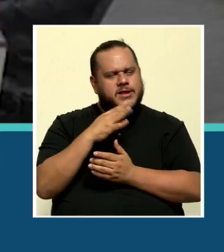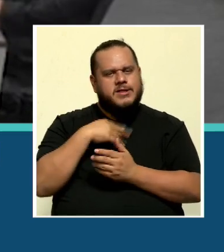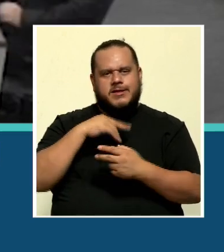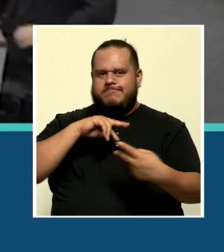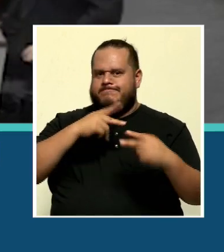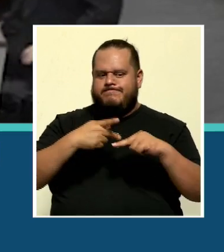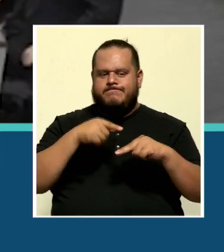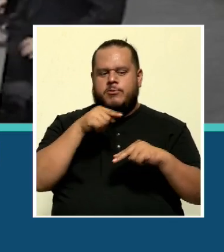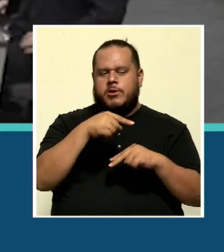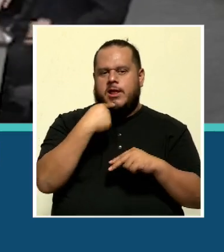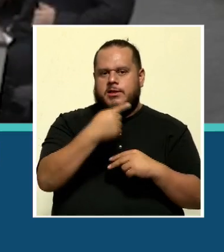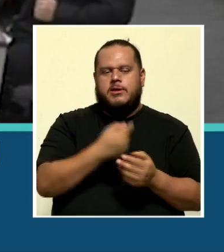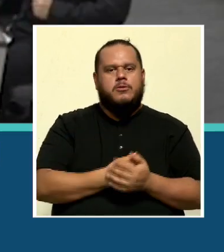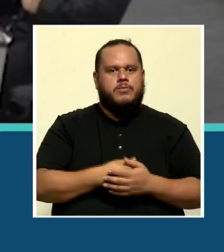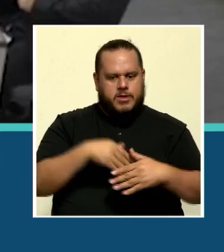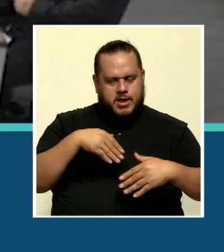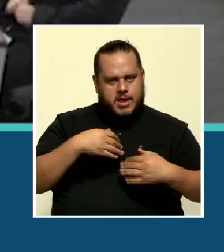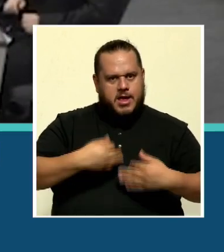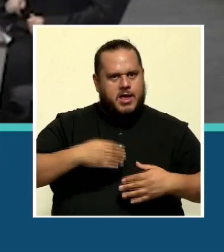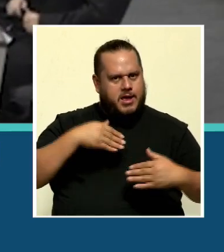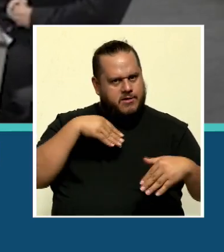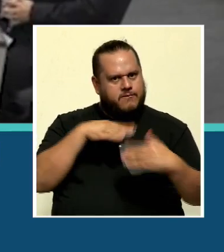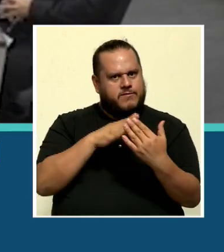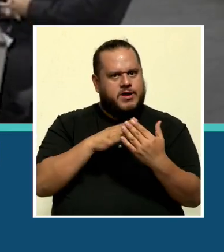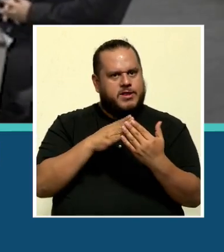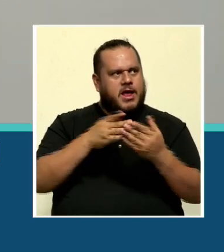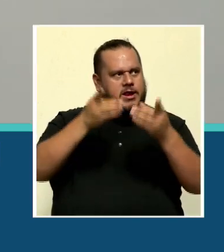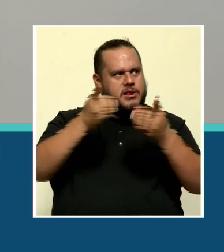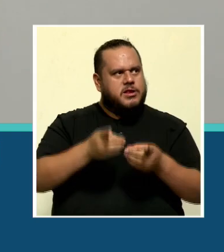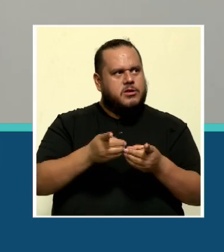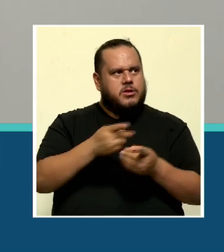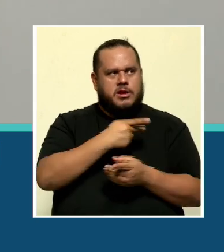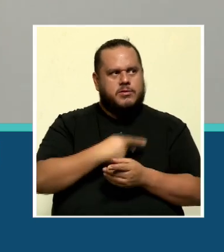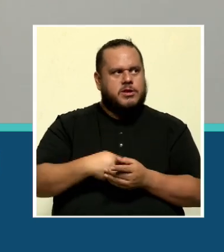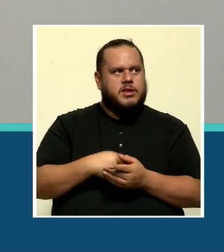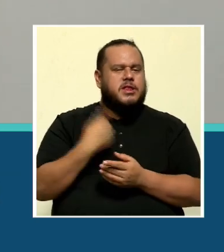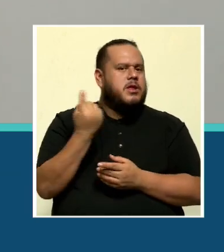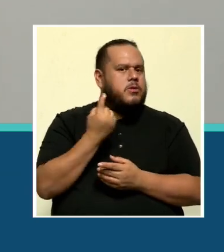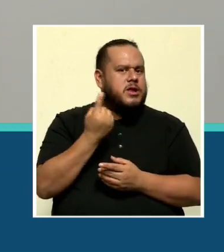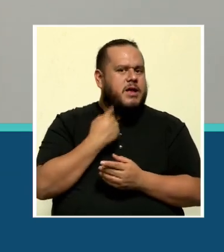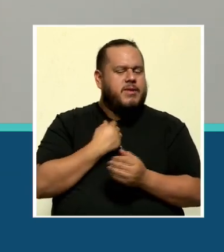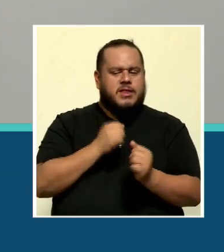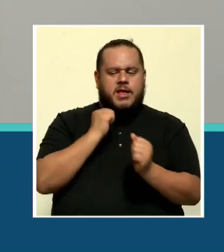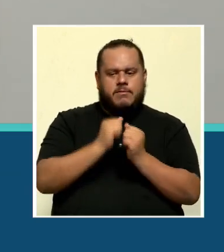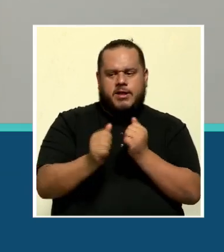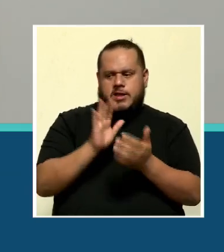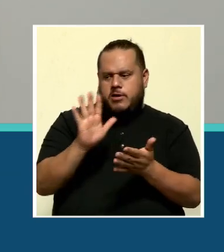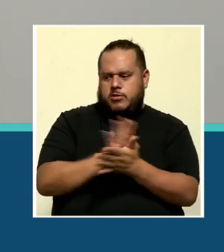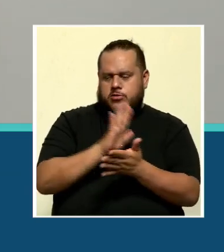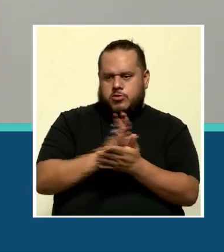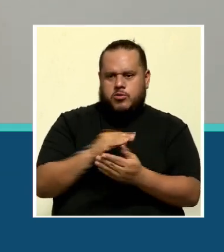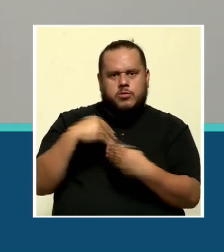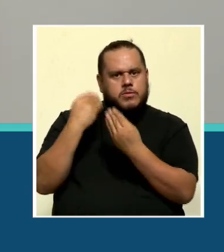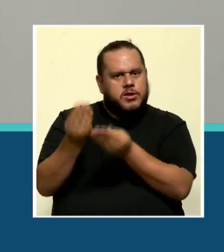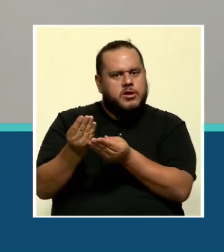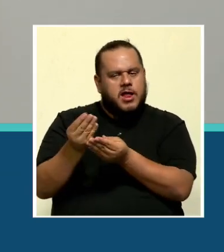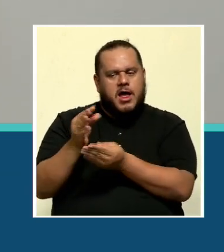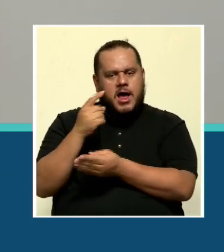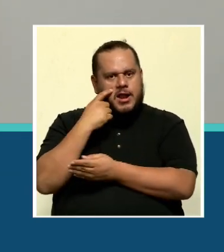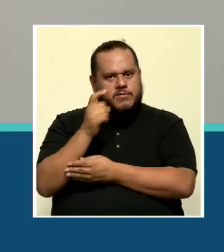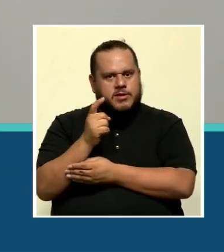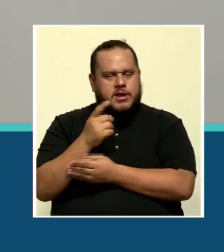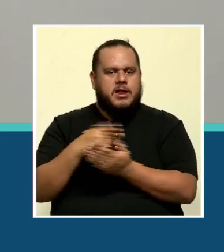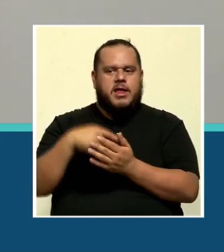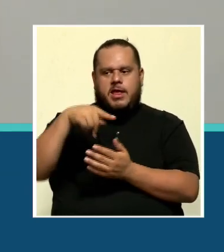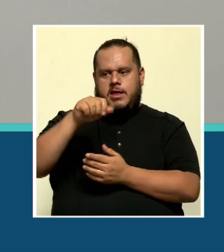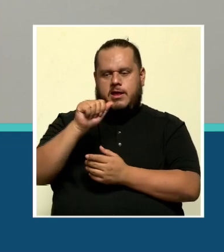alcalde. Ante la decisión de la presidencia de la Asamblea Legislativa de únicamente pasar los documentos a la Fiscalía, en la fracción del Partido